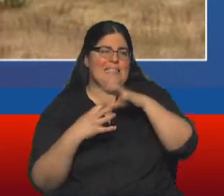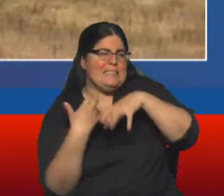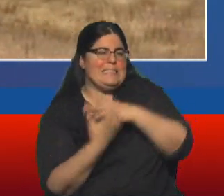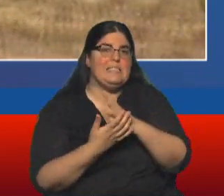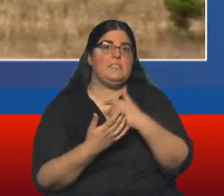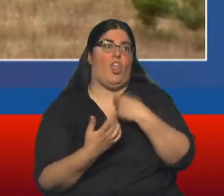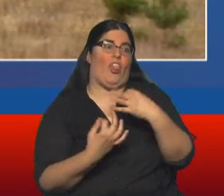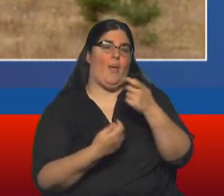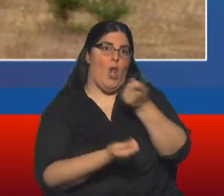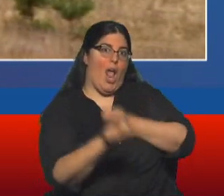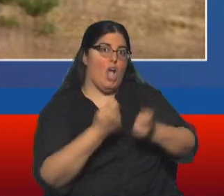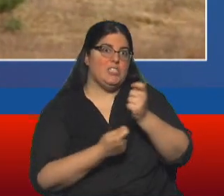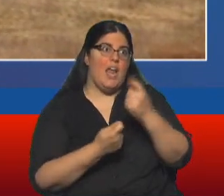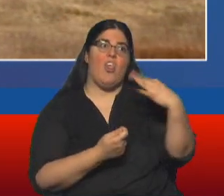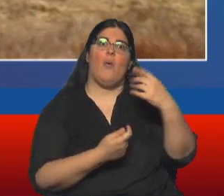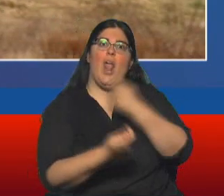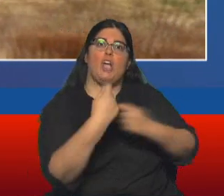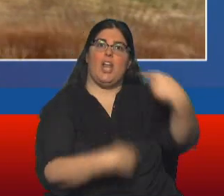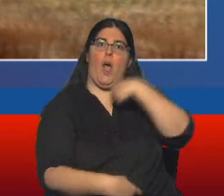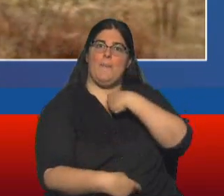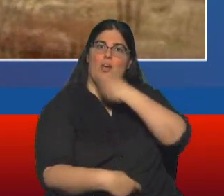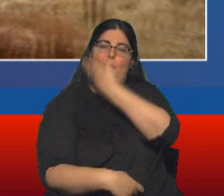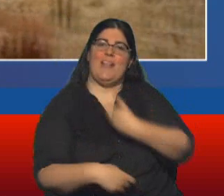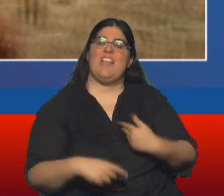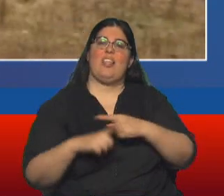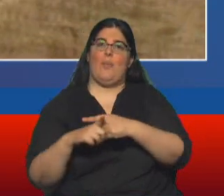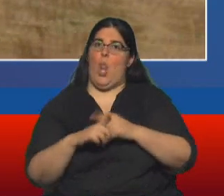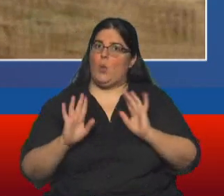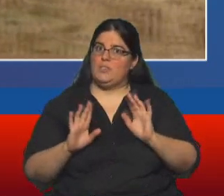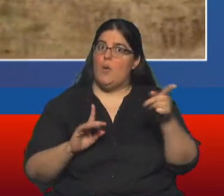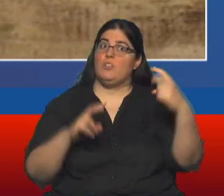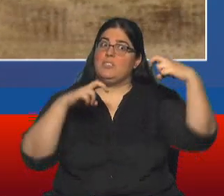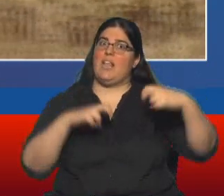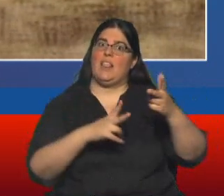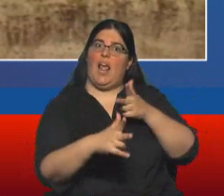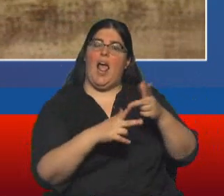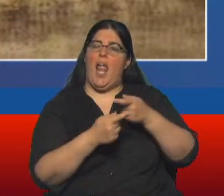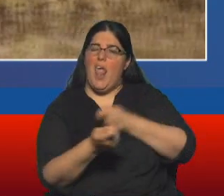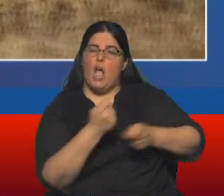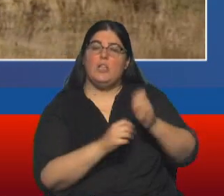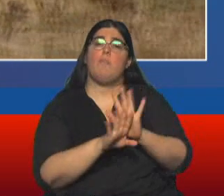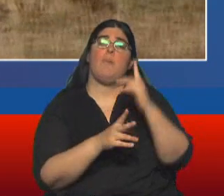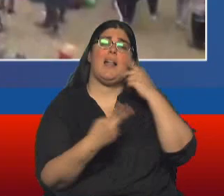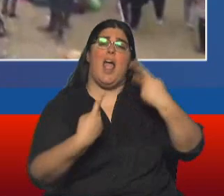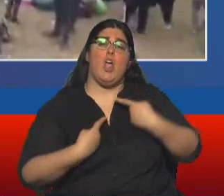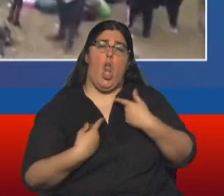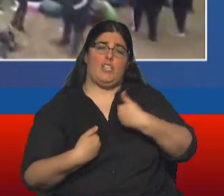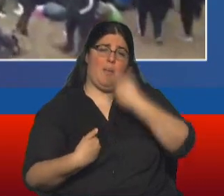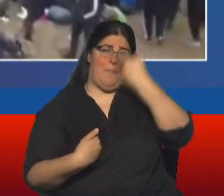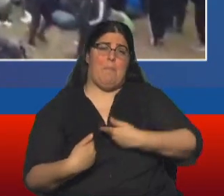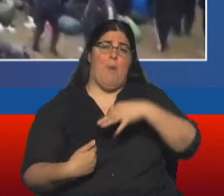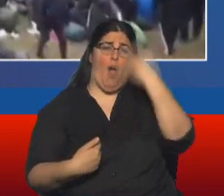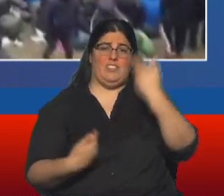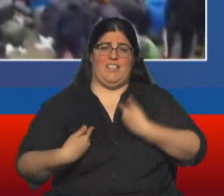negociar, tenés que negociar conmigo, con el presidente de Bielorrusia. Si te sentás a negociar conmigo, me estás reconociendo como presidente